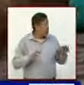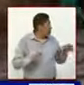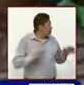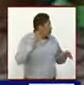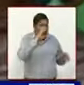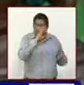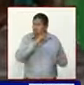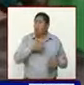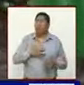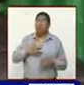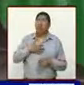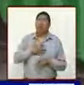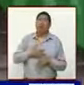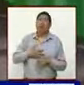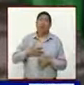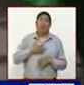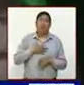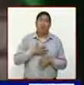calles.